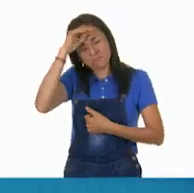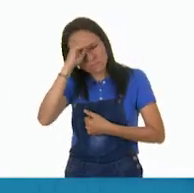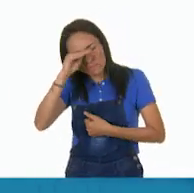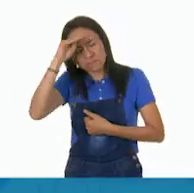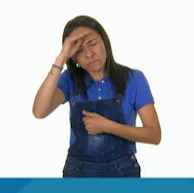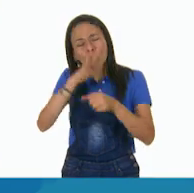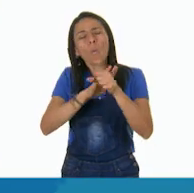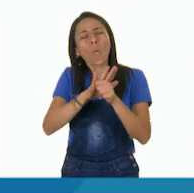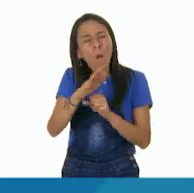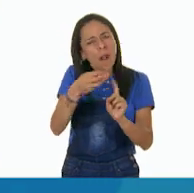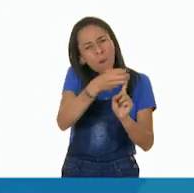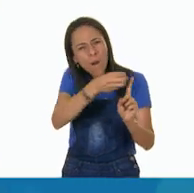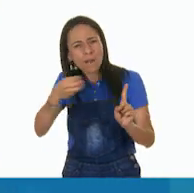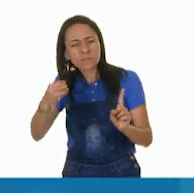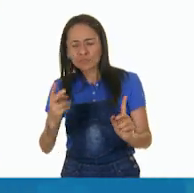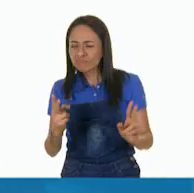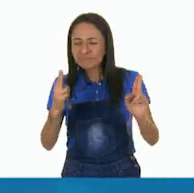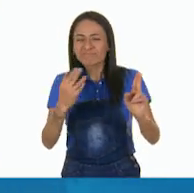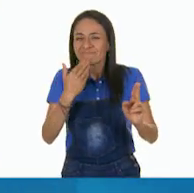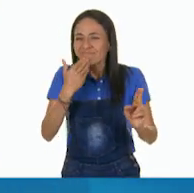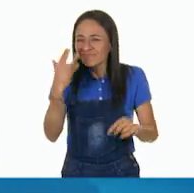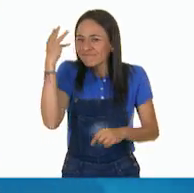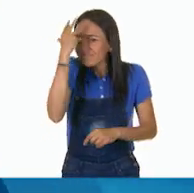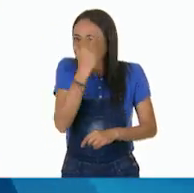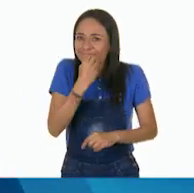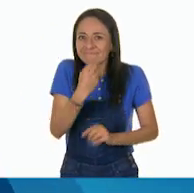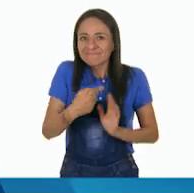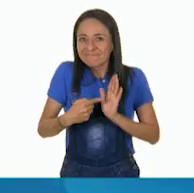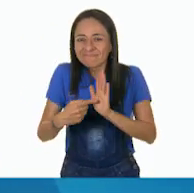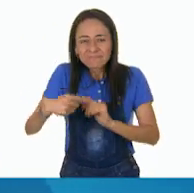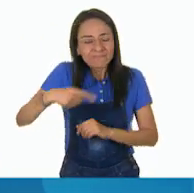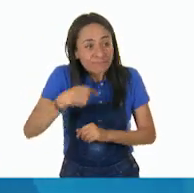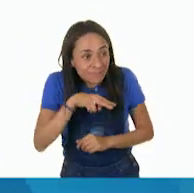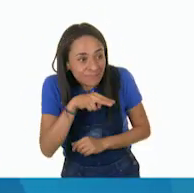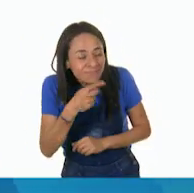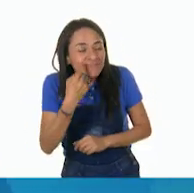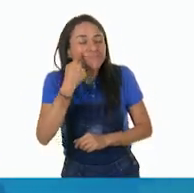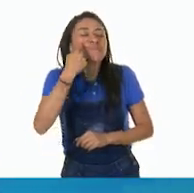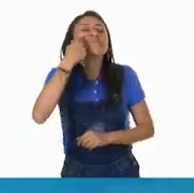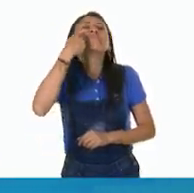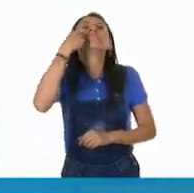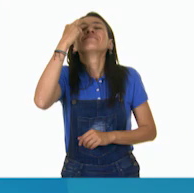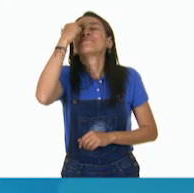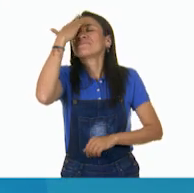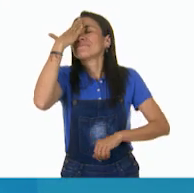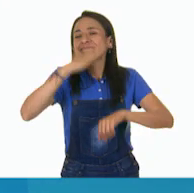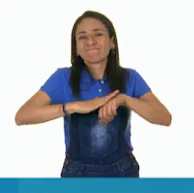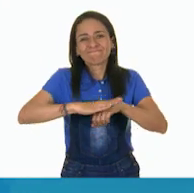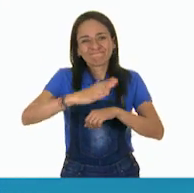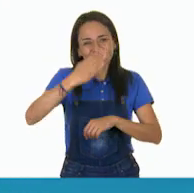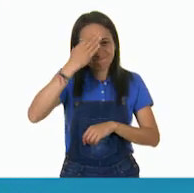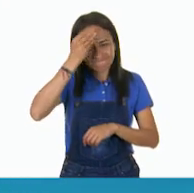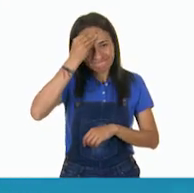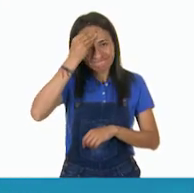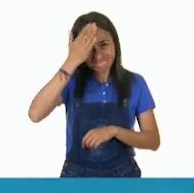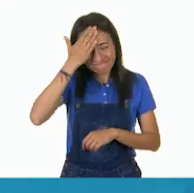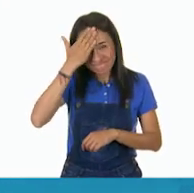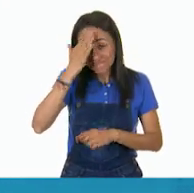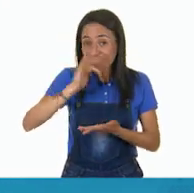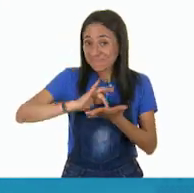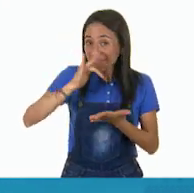sentido que les signifique algo bonito y que valga la pena que lo vean y se acuerdan de lo bueno muy bien